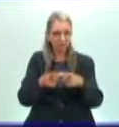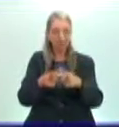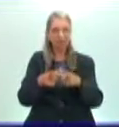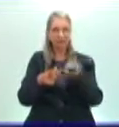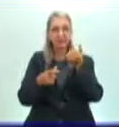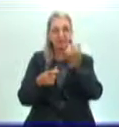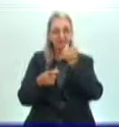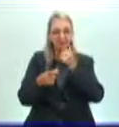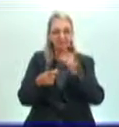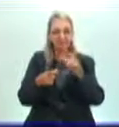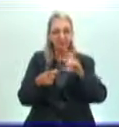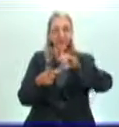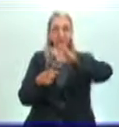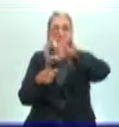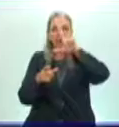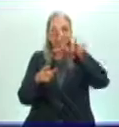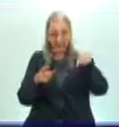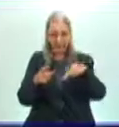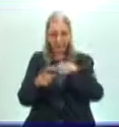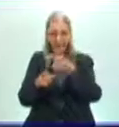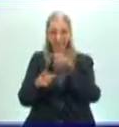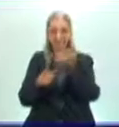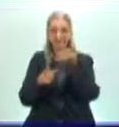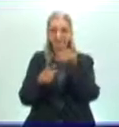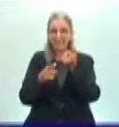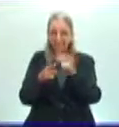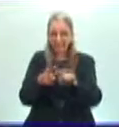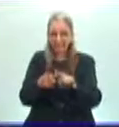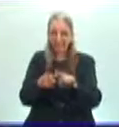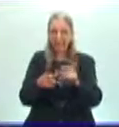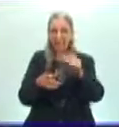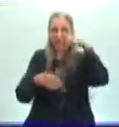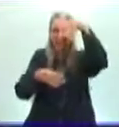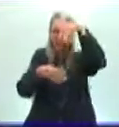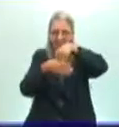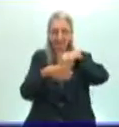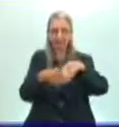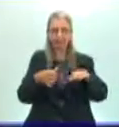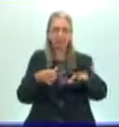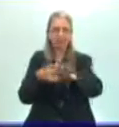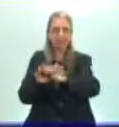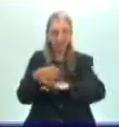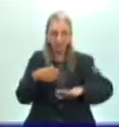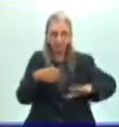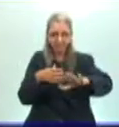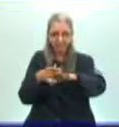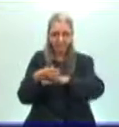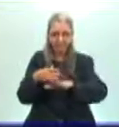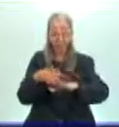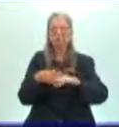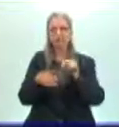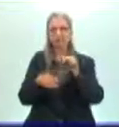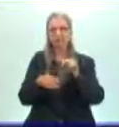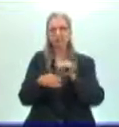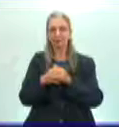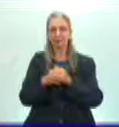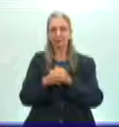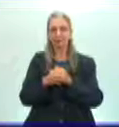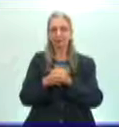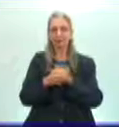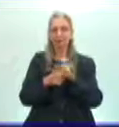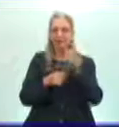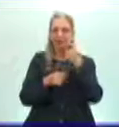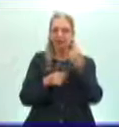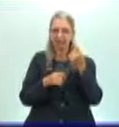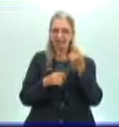tener esta línea curva, también es toda el área que tenemos dentro. Eso debe quedar claro, la superficie, ¿no? Vamos entonces al